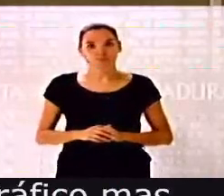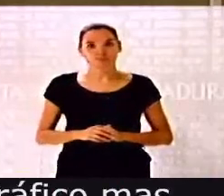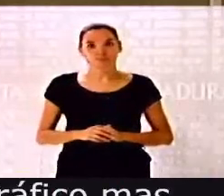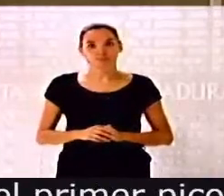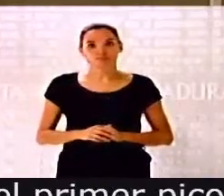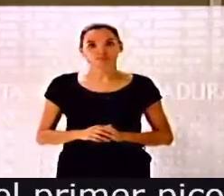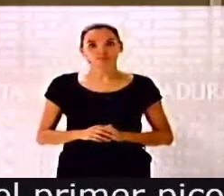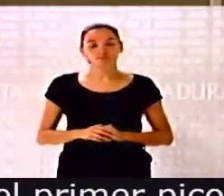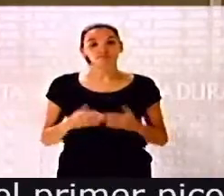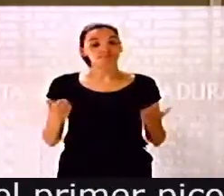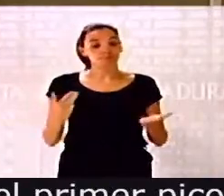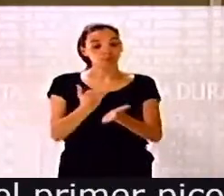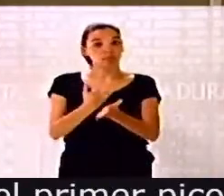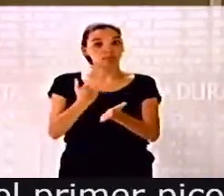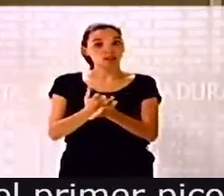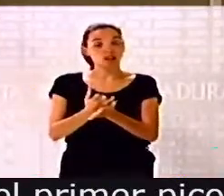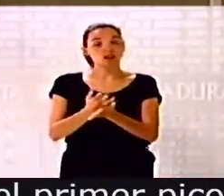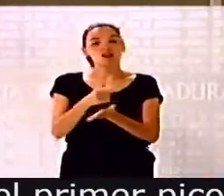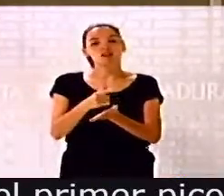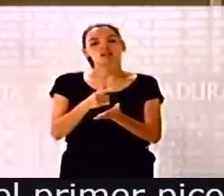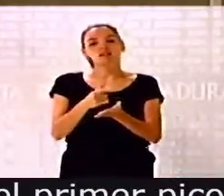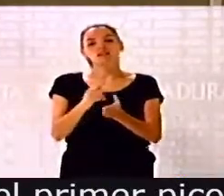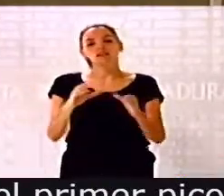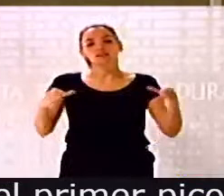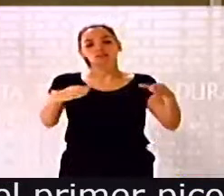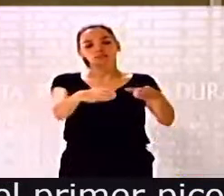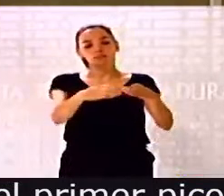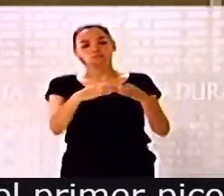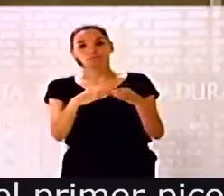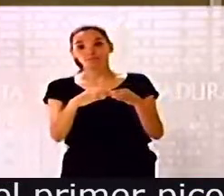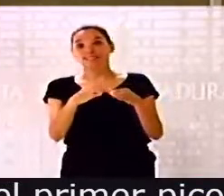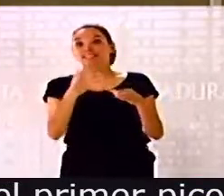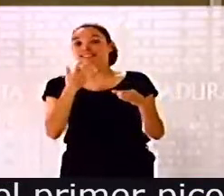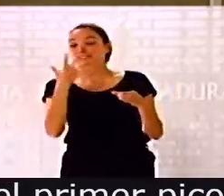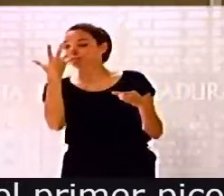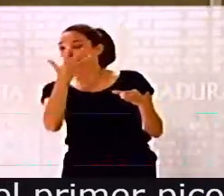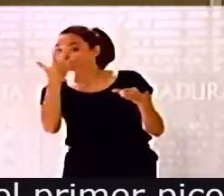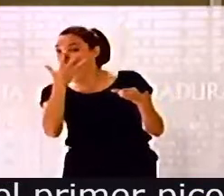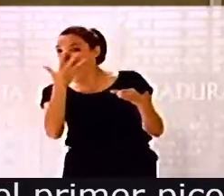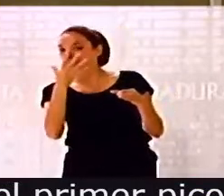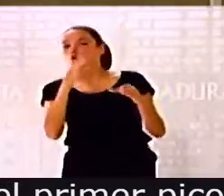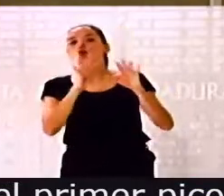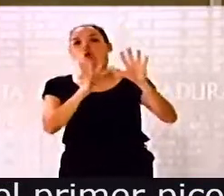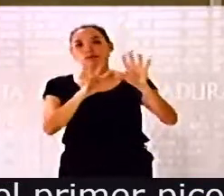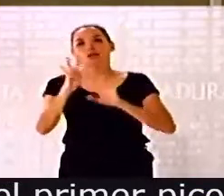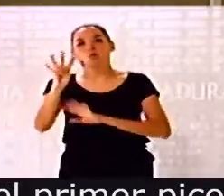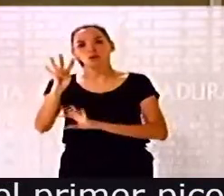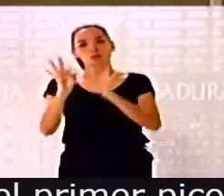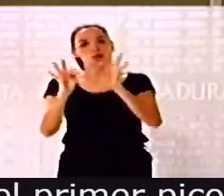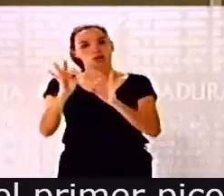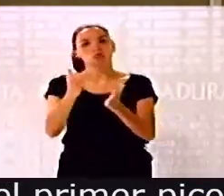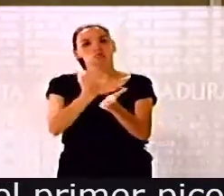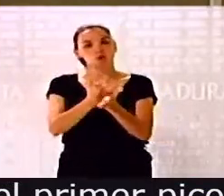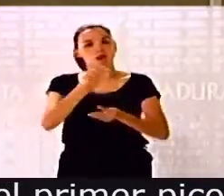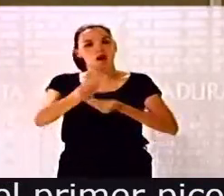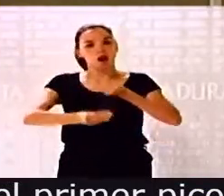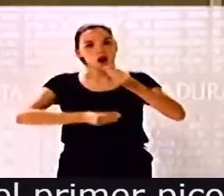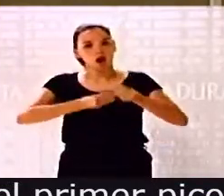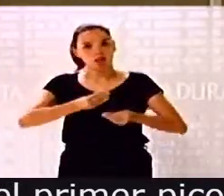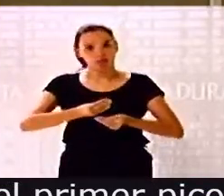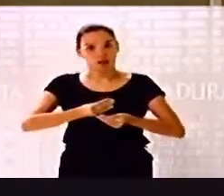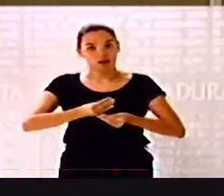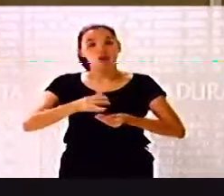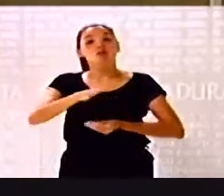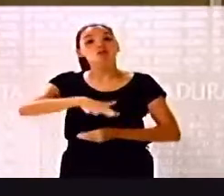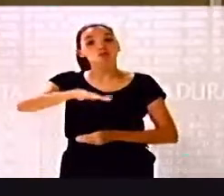Se hacen PCR al 94% de los sospechosos en las primeras 24 horas y estos sospechosos se dan en atención primaria